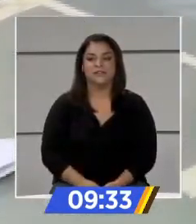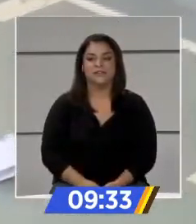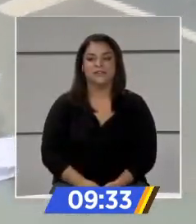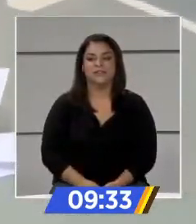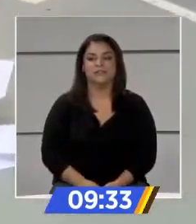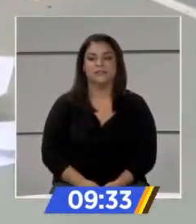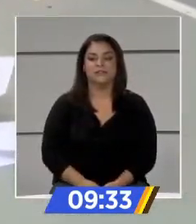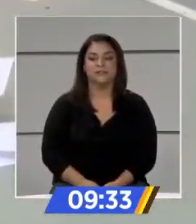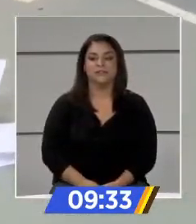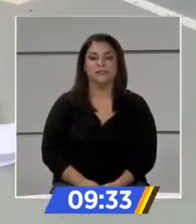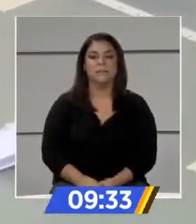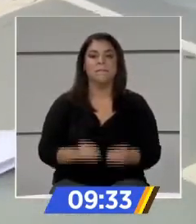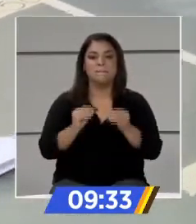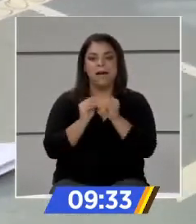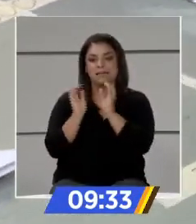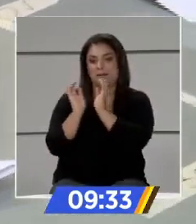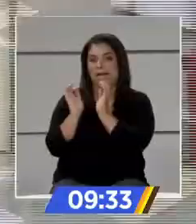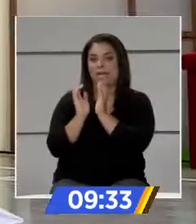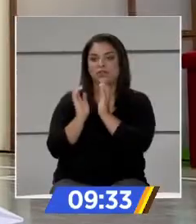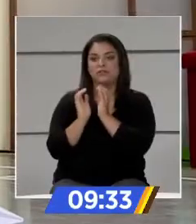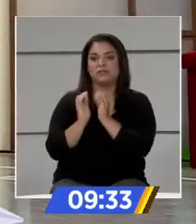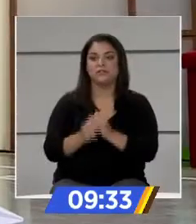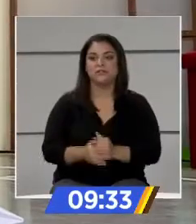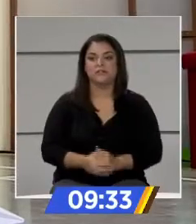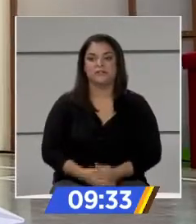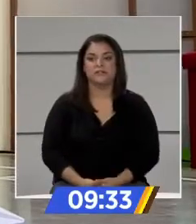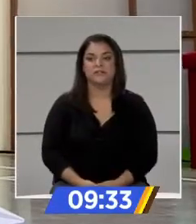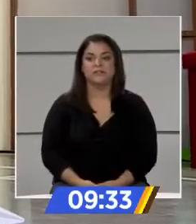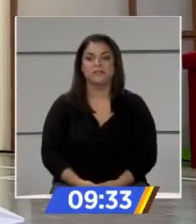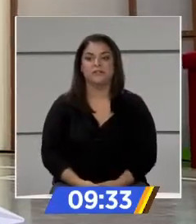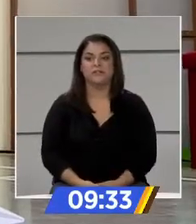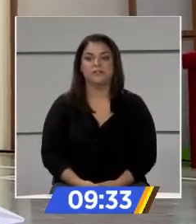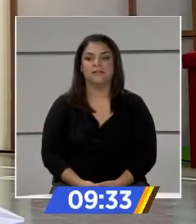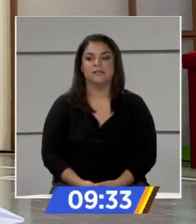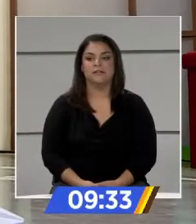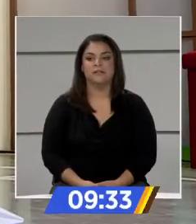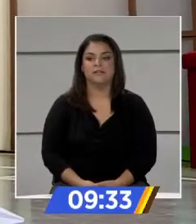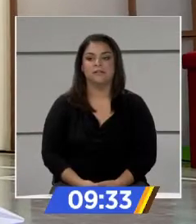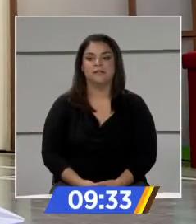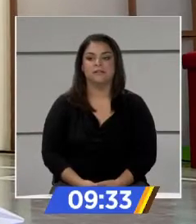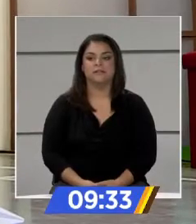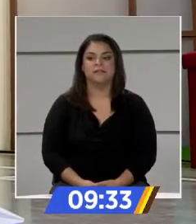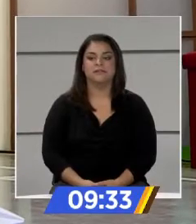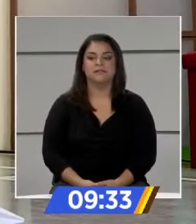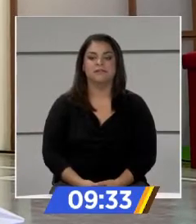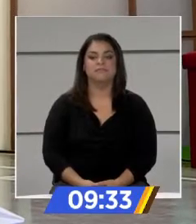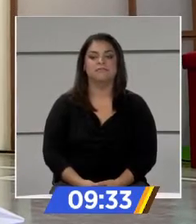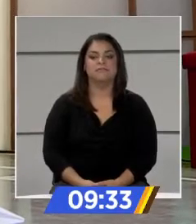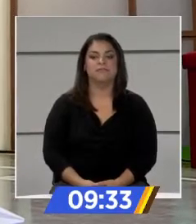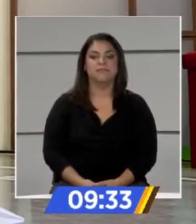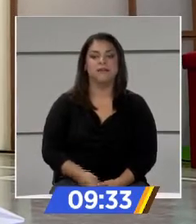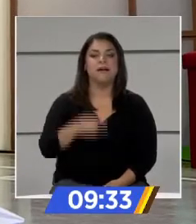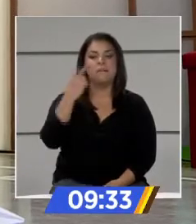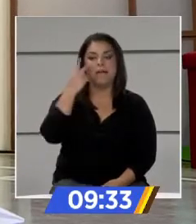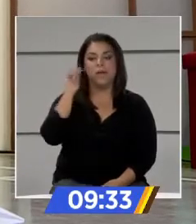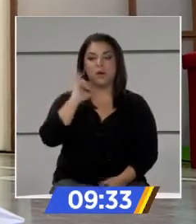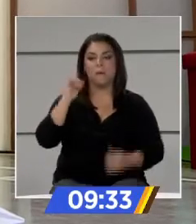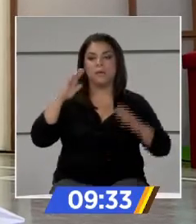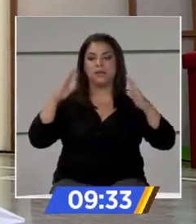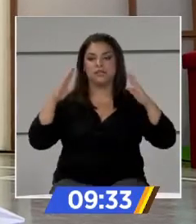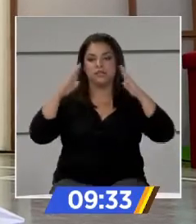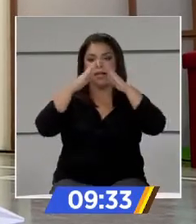Ay, sí, también. Los más pequeños son los que pueden volar. Hagamos los más grandes pequeños, vamos mejor. Vamos a ver. Vean, es así, como el techo de una